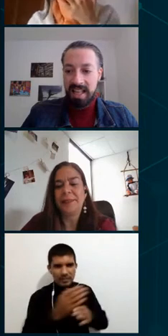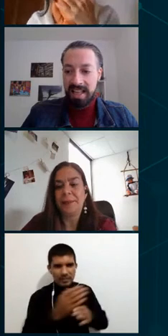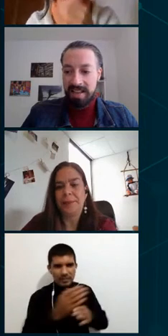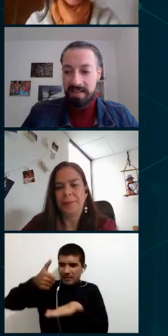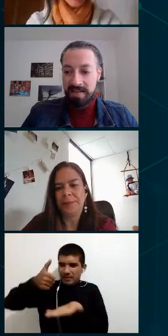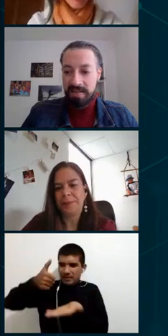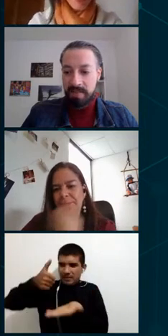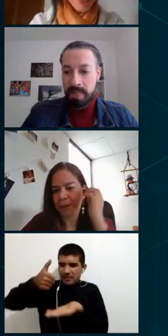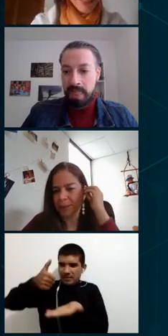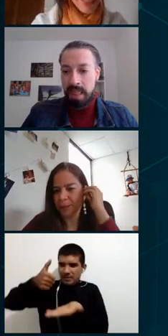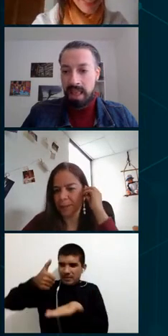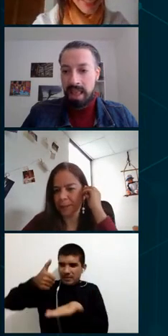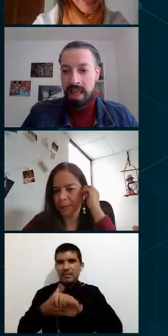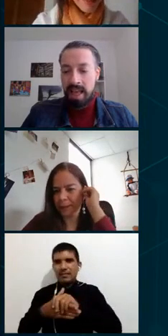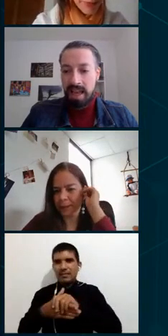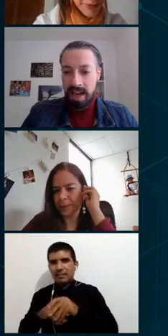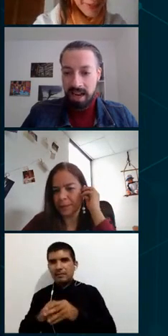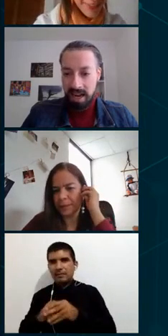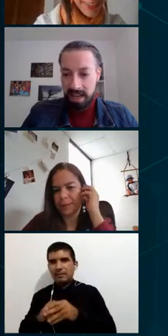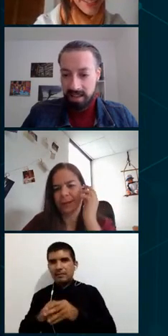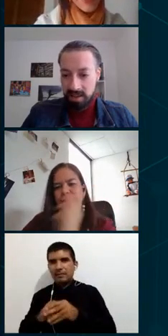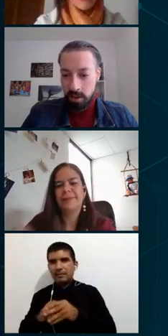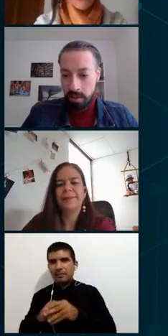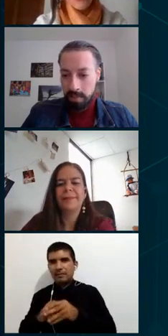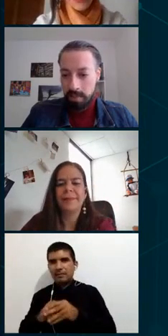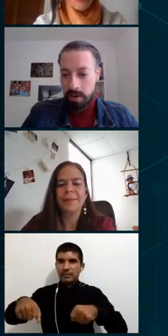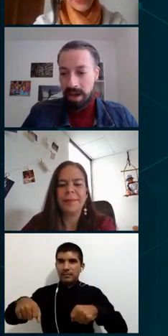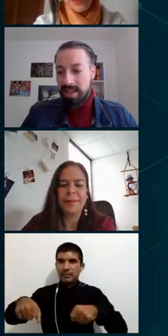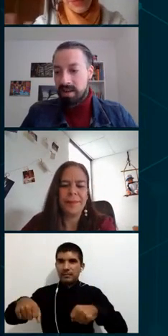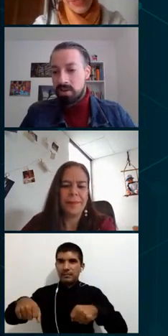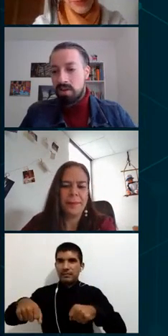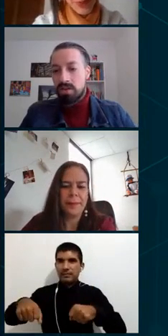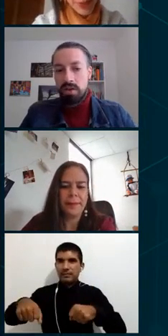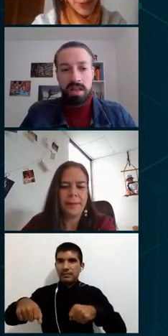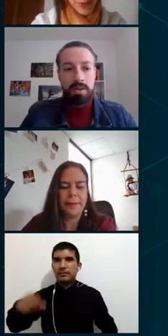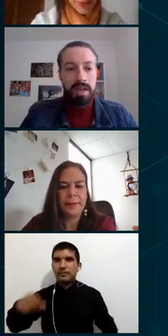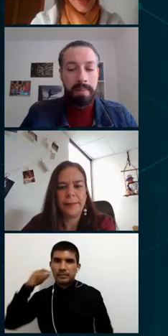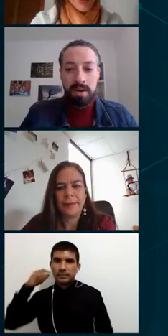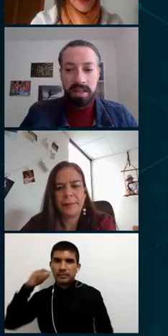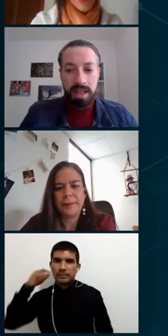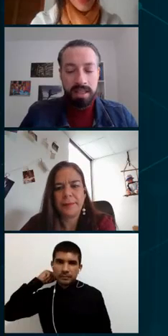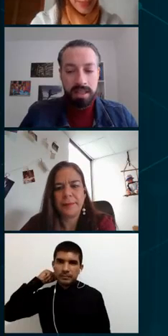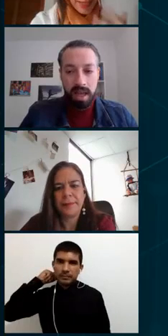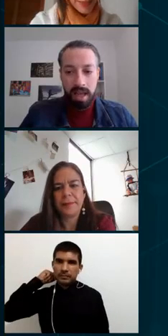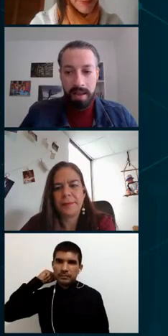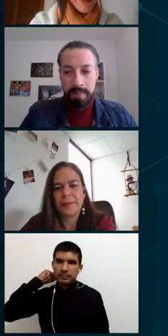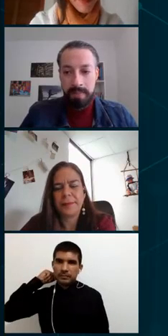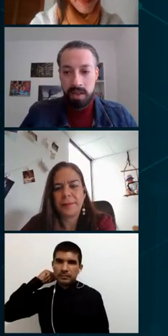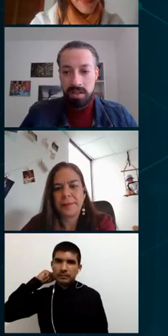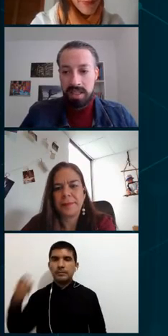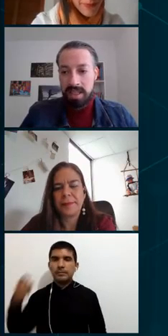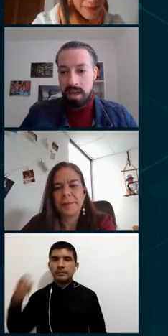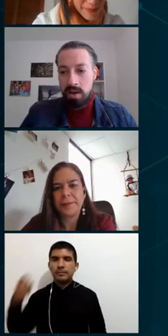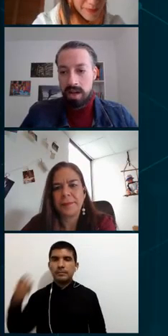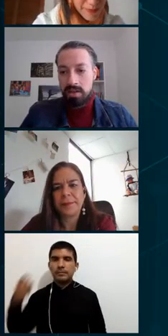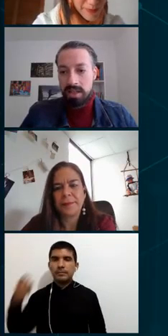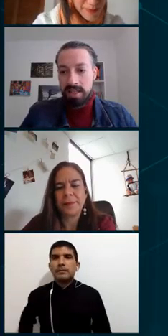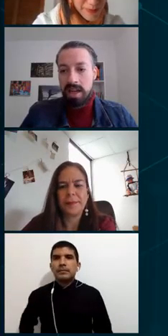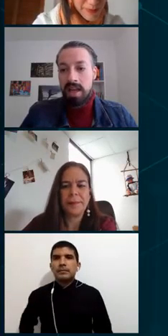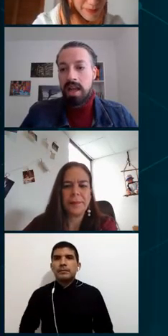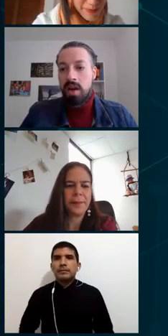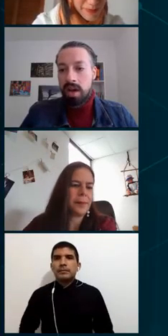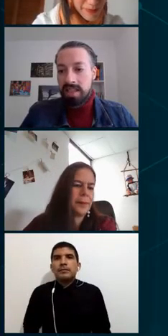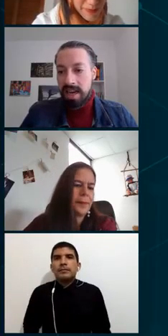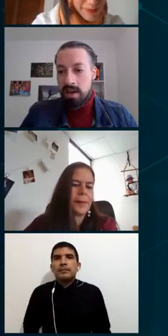comenzar a llevar esto ya equipo. Listo. Por Bueno, acá tenemos unos vamos. últimos aportes. Dale. Entonces dice, Olga